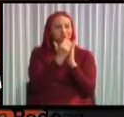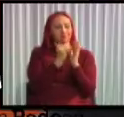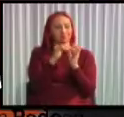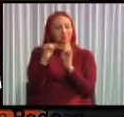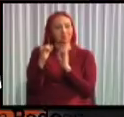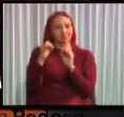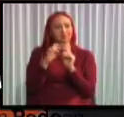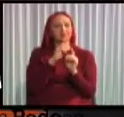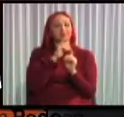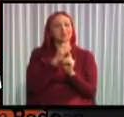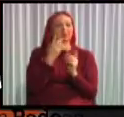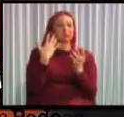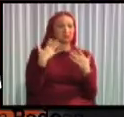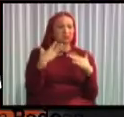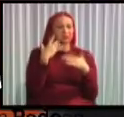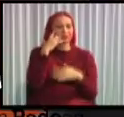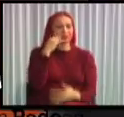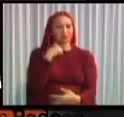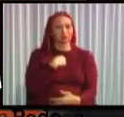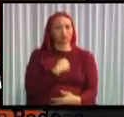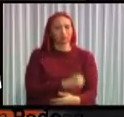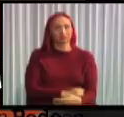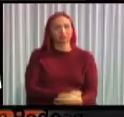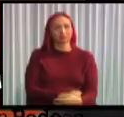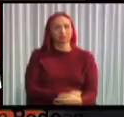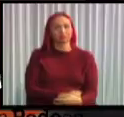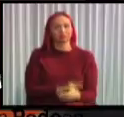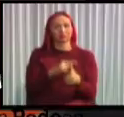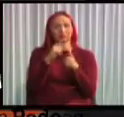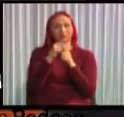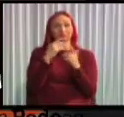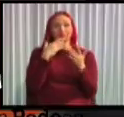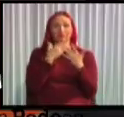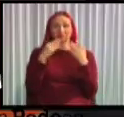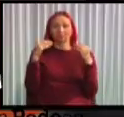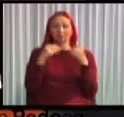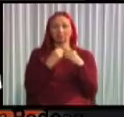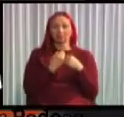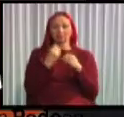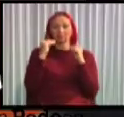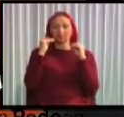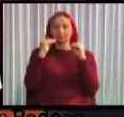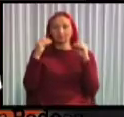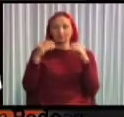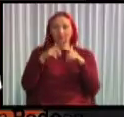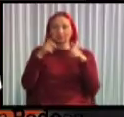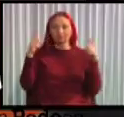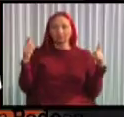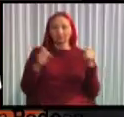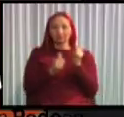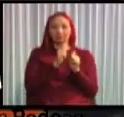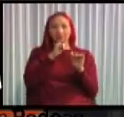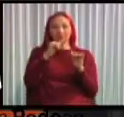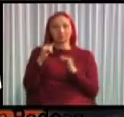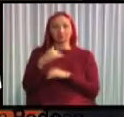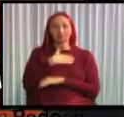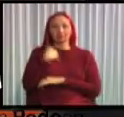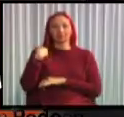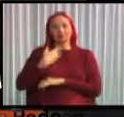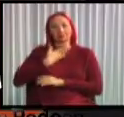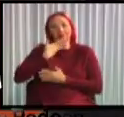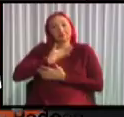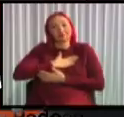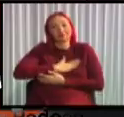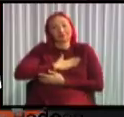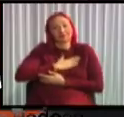juegos demasiado bélicas, creo yo. O sea, que lo que más enseñan en la gran mayoría de los juegos y los que gustan